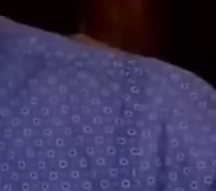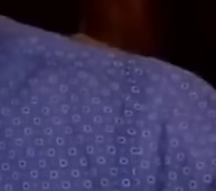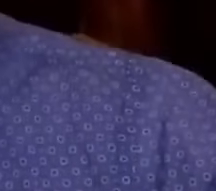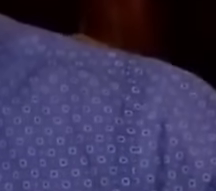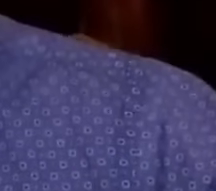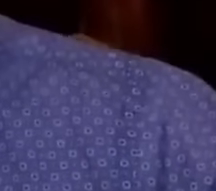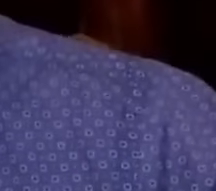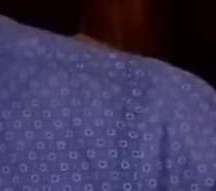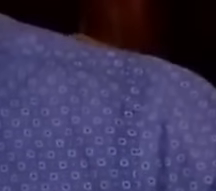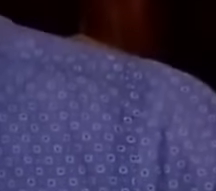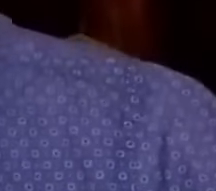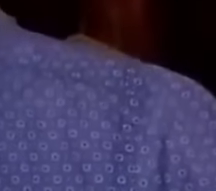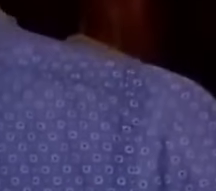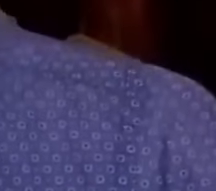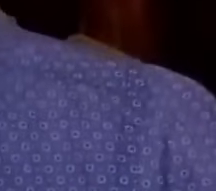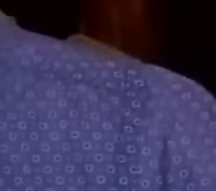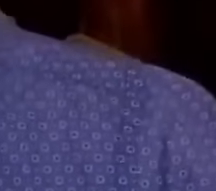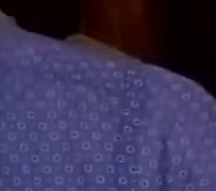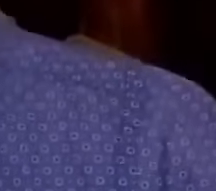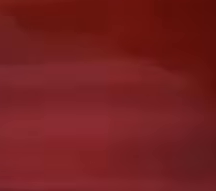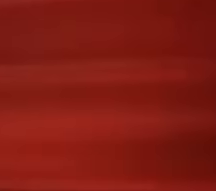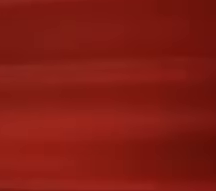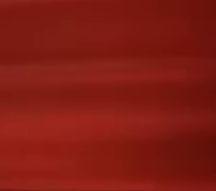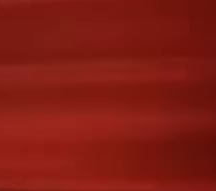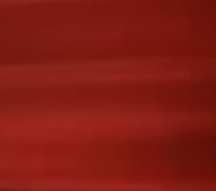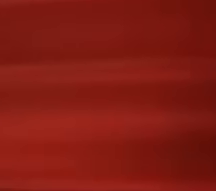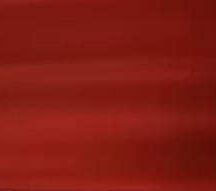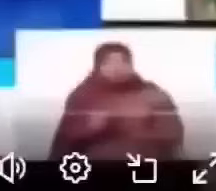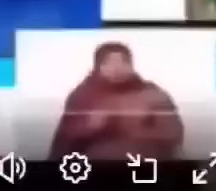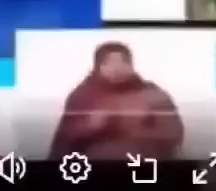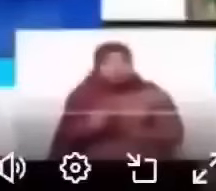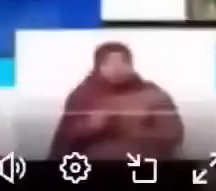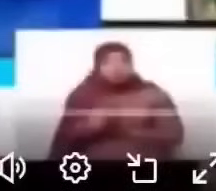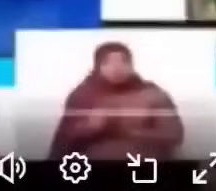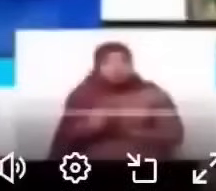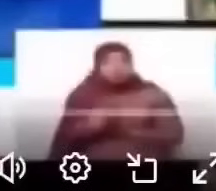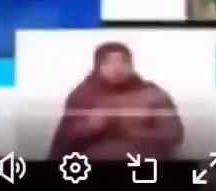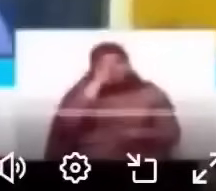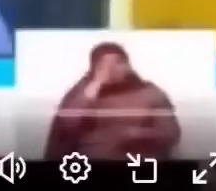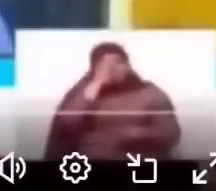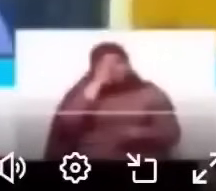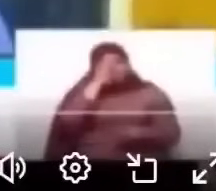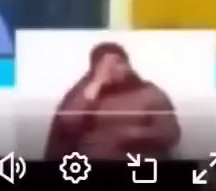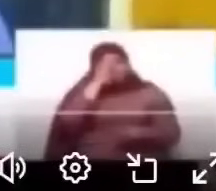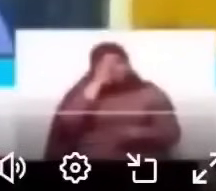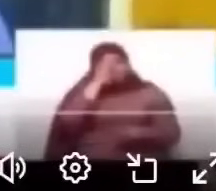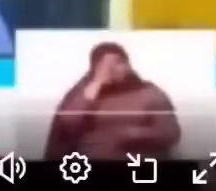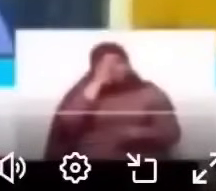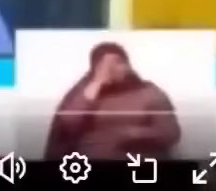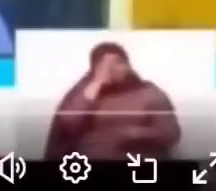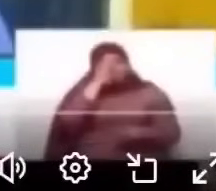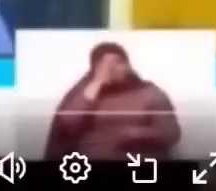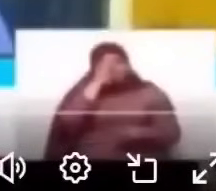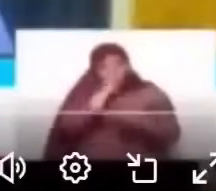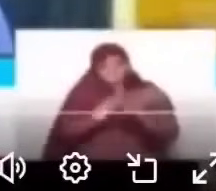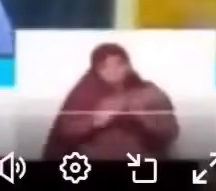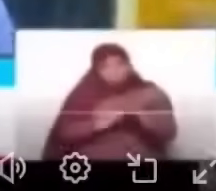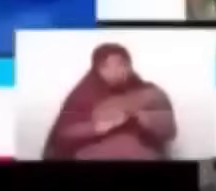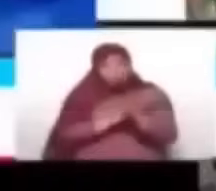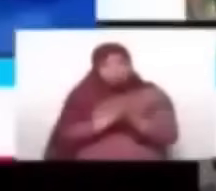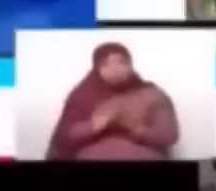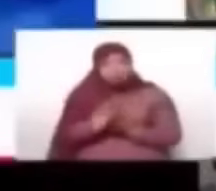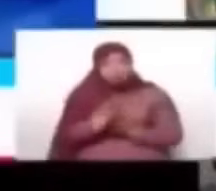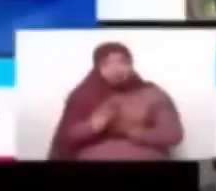campeón a selenski fue Nicolás Maduro el actual presidente de Venezuela al compararlo con guaidó miren lo que dice Maduro